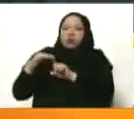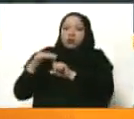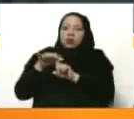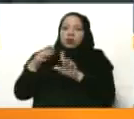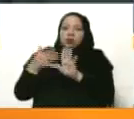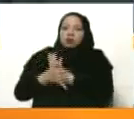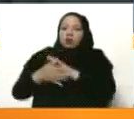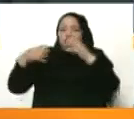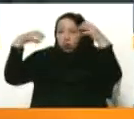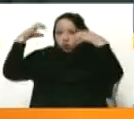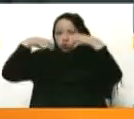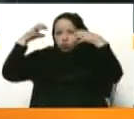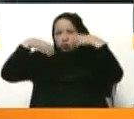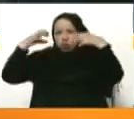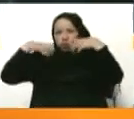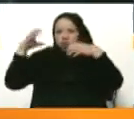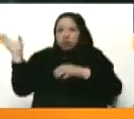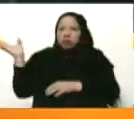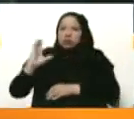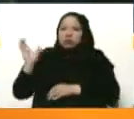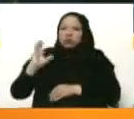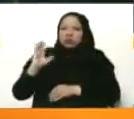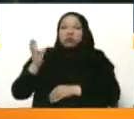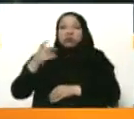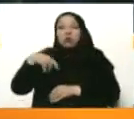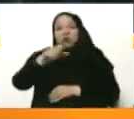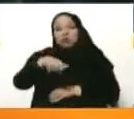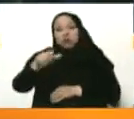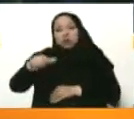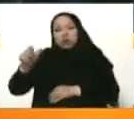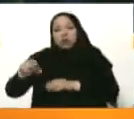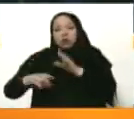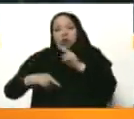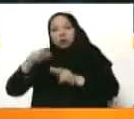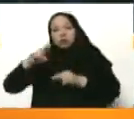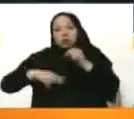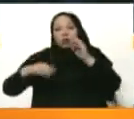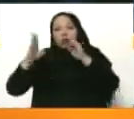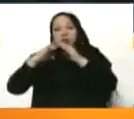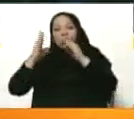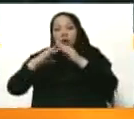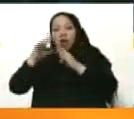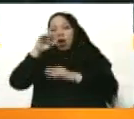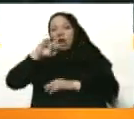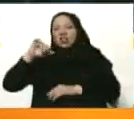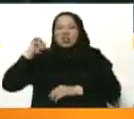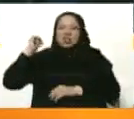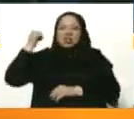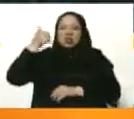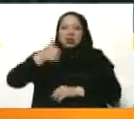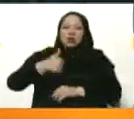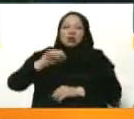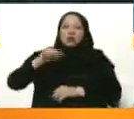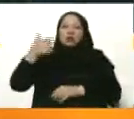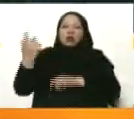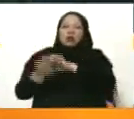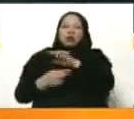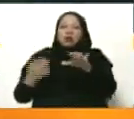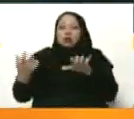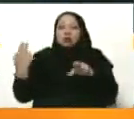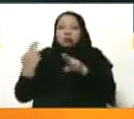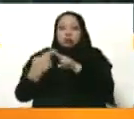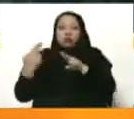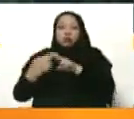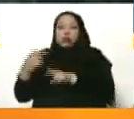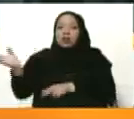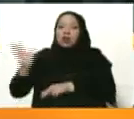a las lluvias. Bueno, pero en Caracas generalmente las personas que hayan construido cercano a una quebrada durante muchos años, bueno, tienen el mayor riesgo. Y por supuesto en